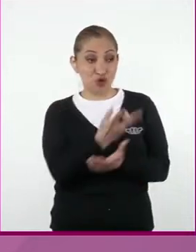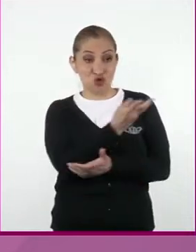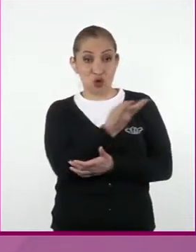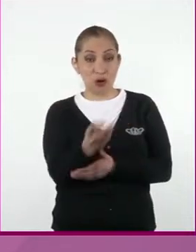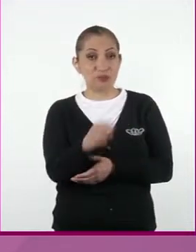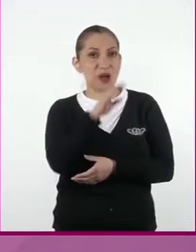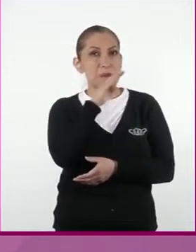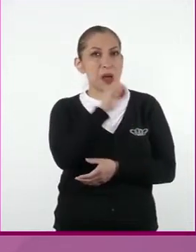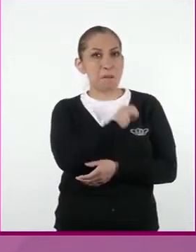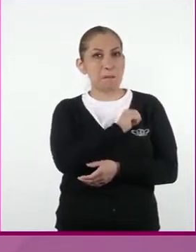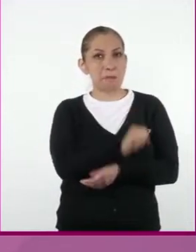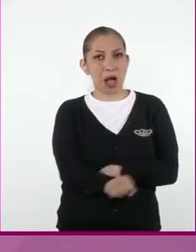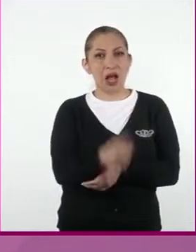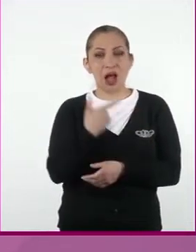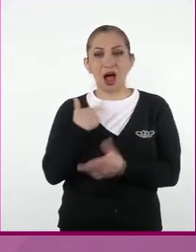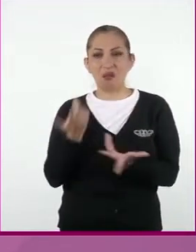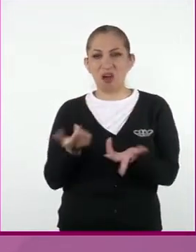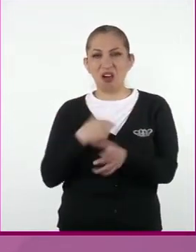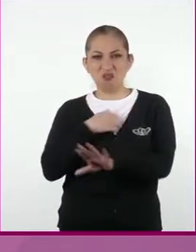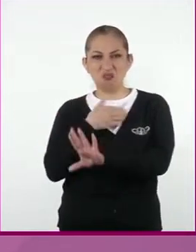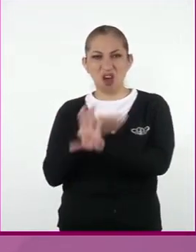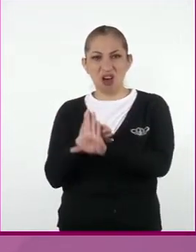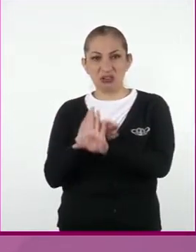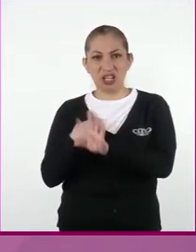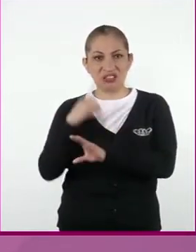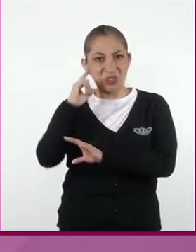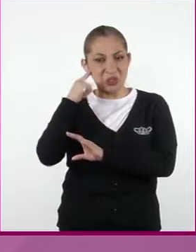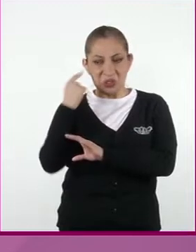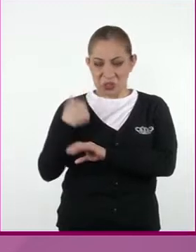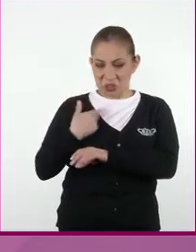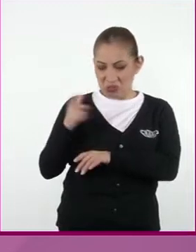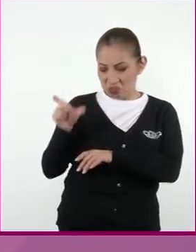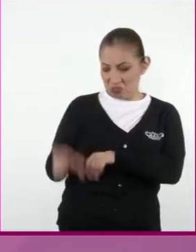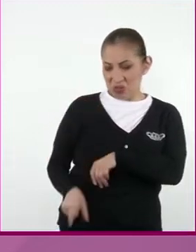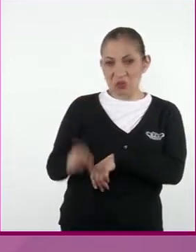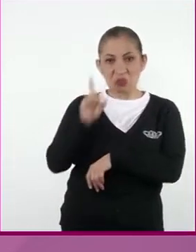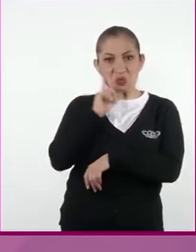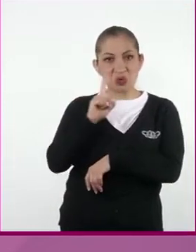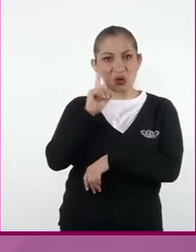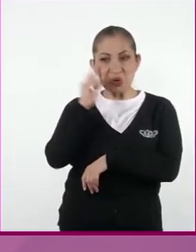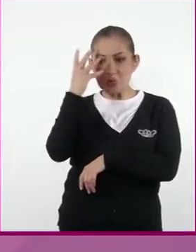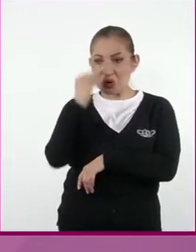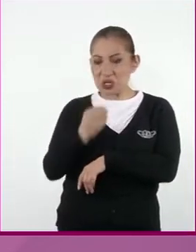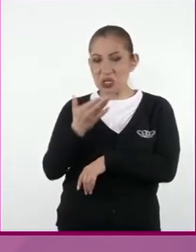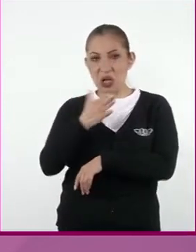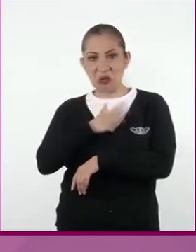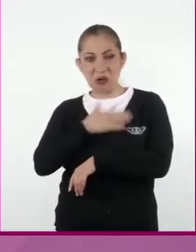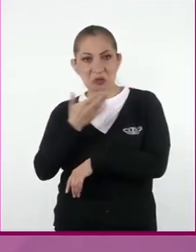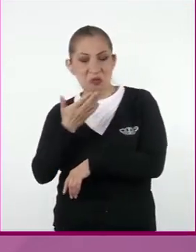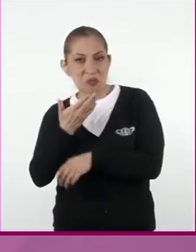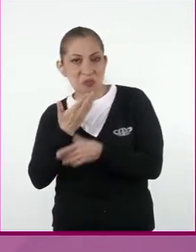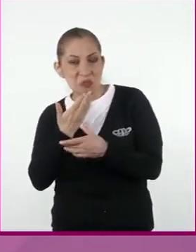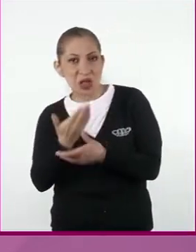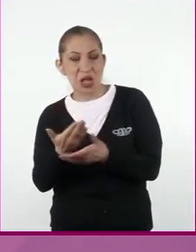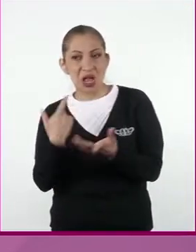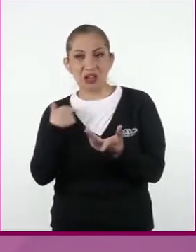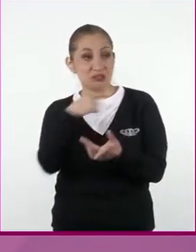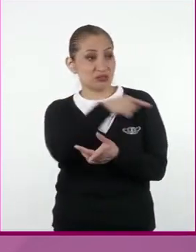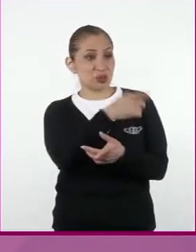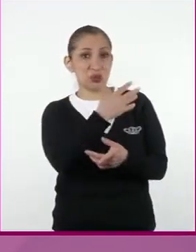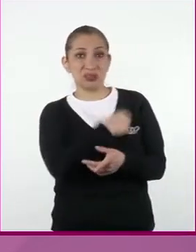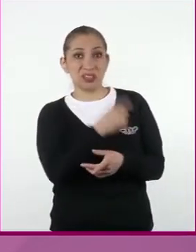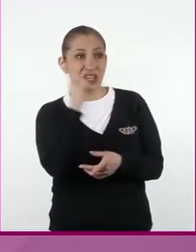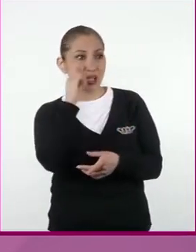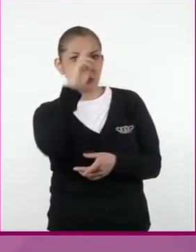la madrastra dio libre curso a su mal carácter. No pudo soportar las cualidades de la joven, que hacían parecer todavía más odiosas a sus